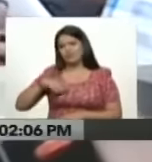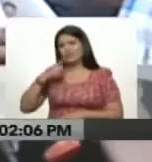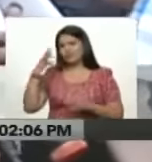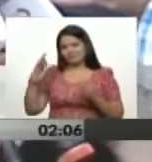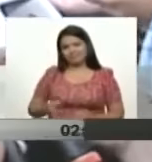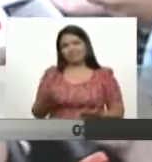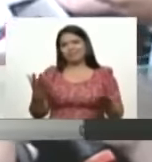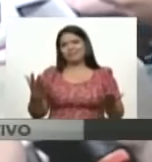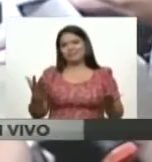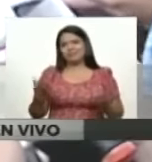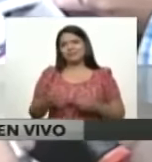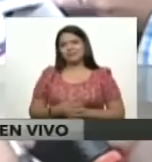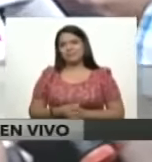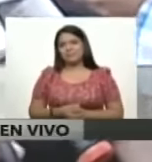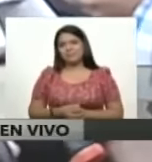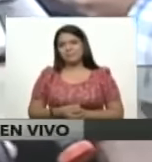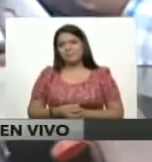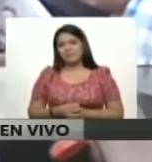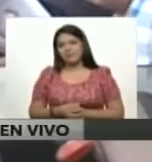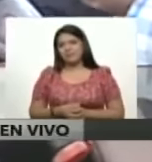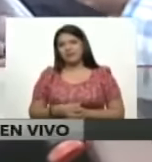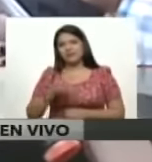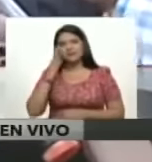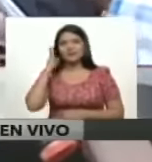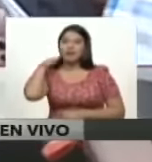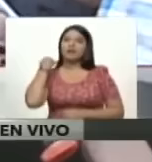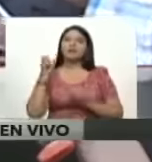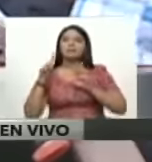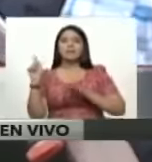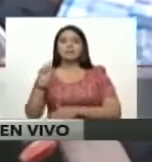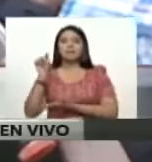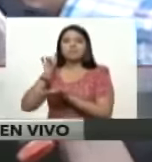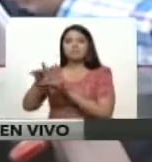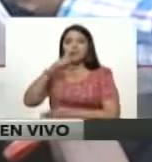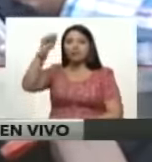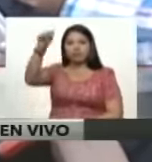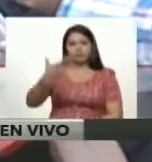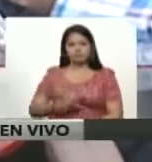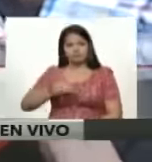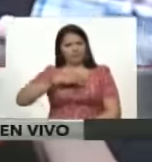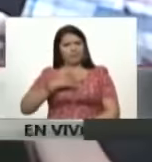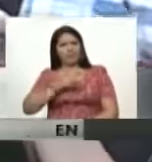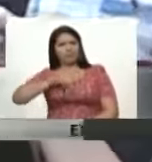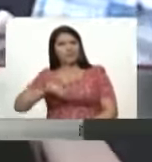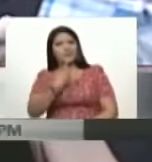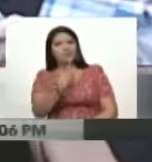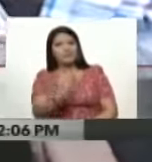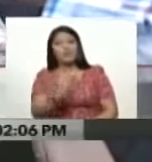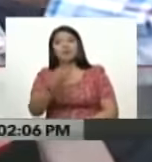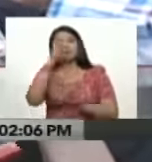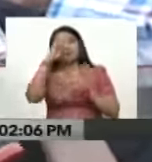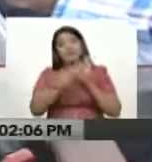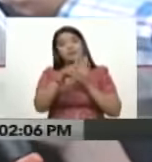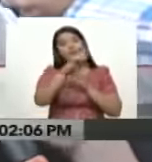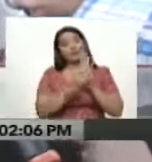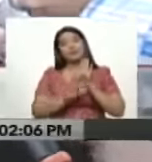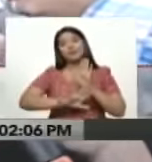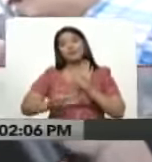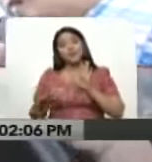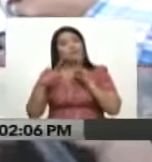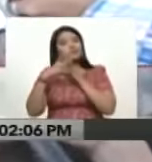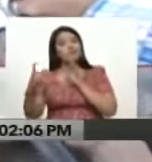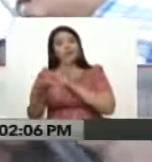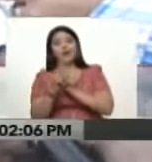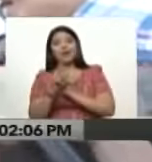tengo, no tenemos. Ellos han manifestado abiertamente que en 6 meses van a salir el presidente Maduro. Nosotros hemos manifestado que vamos a hacer cumplir la Constitución y las leyes. Por